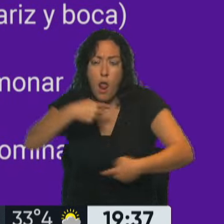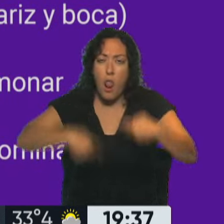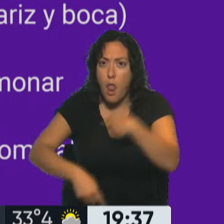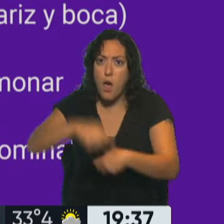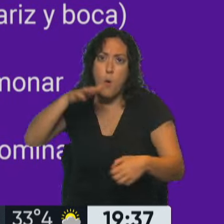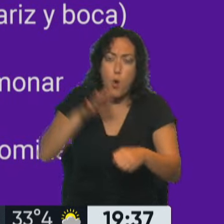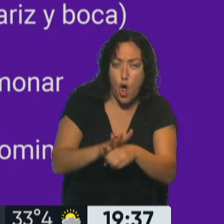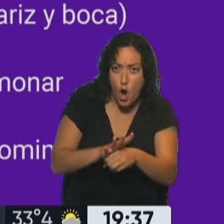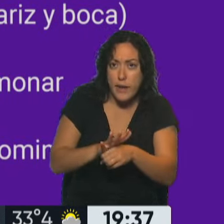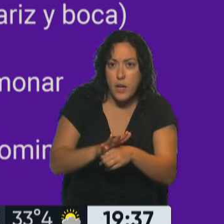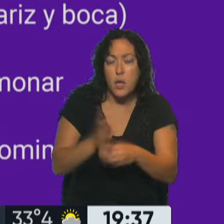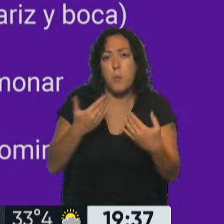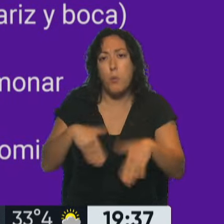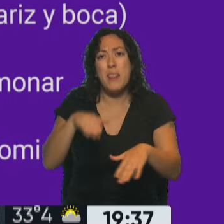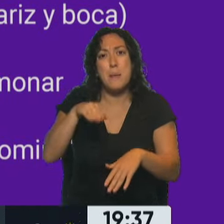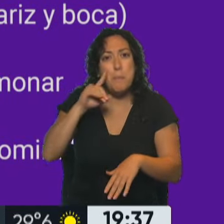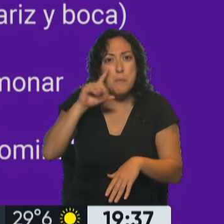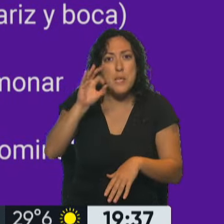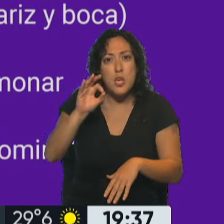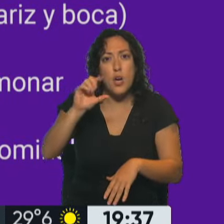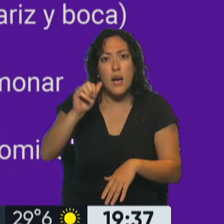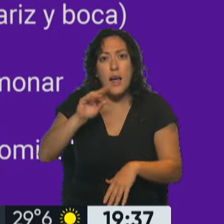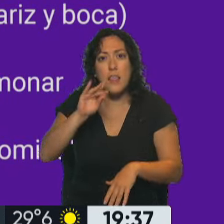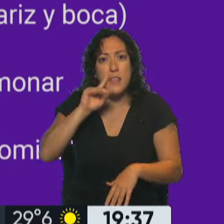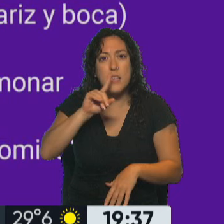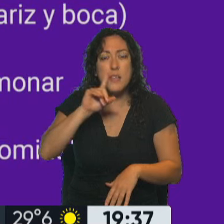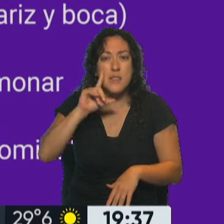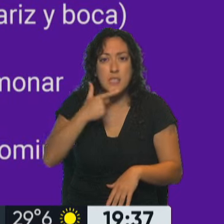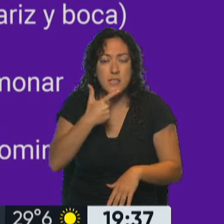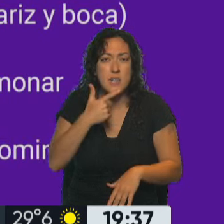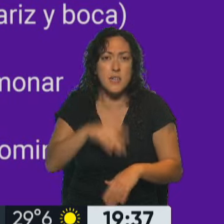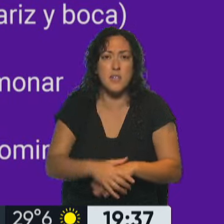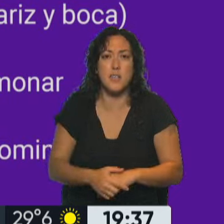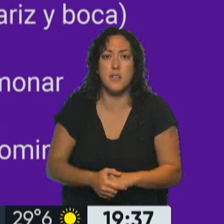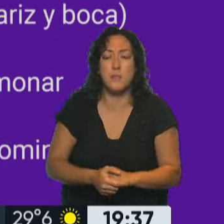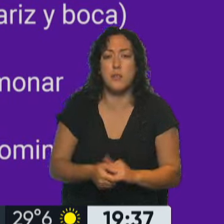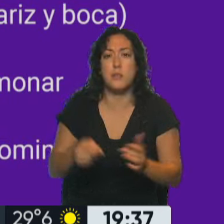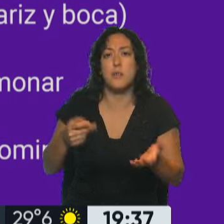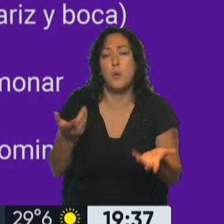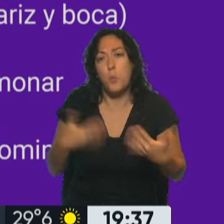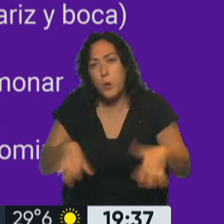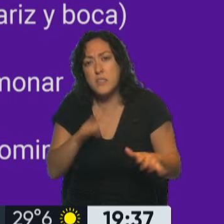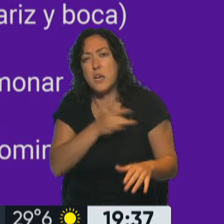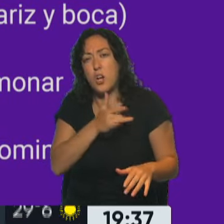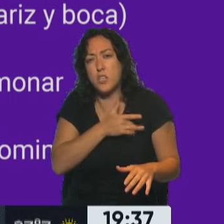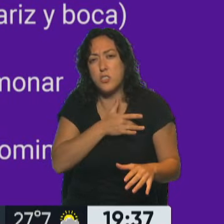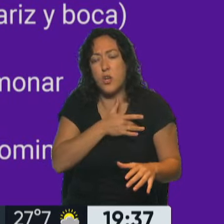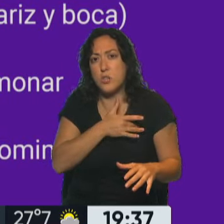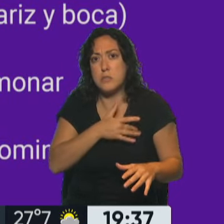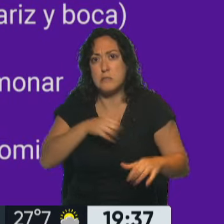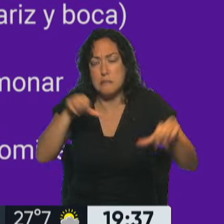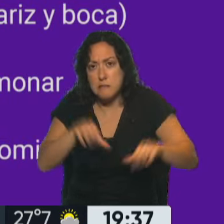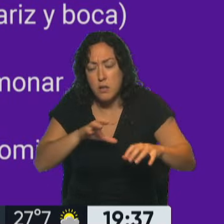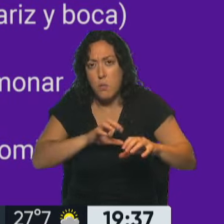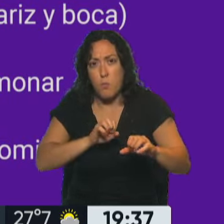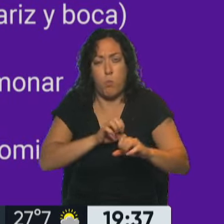puede provocar miocarditis el corazón se agranda llevarlo a la insuficiencia cardíaca y eso llevarlo al